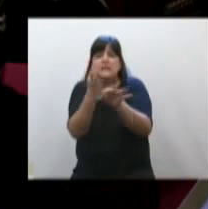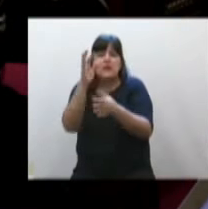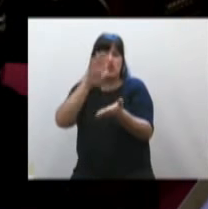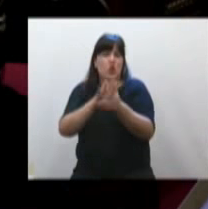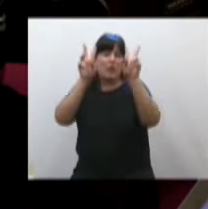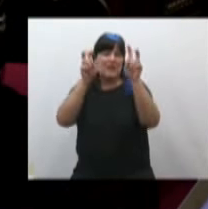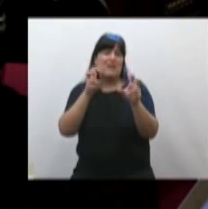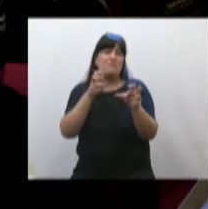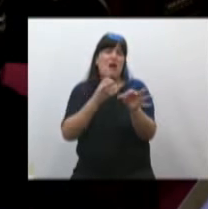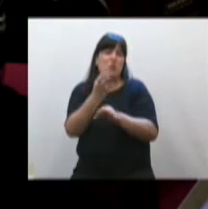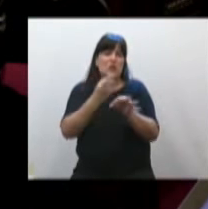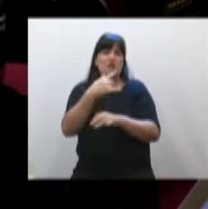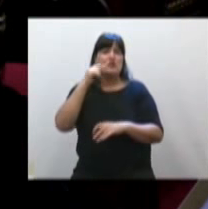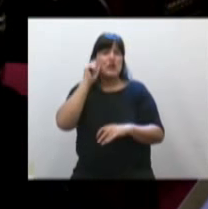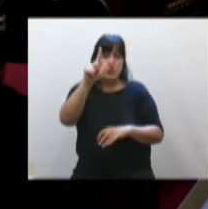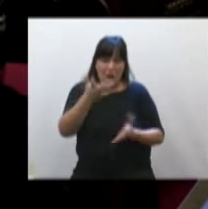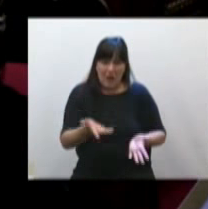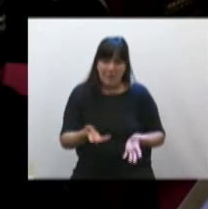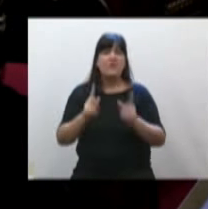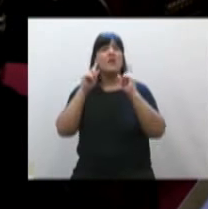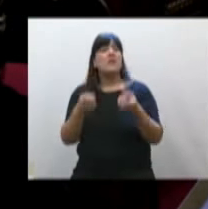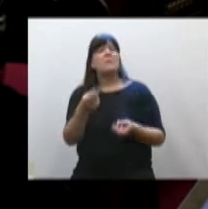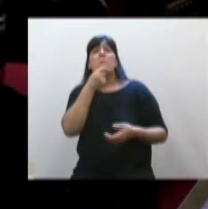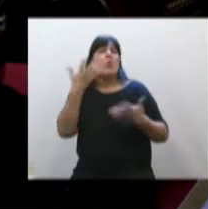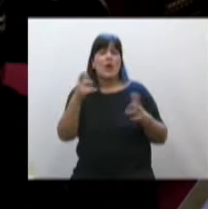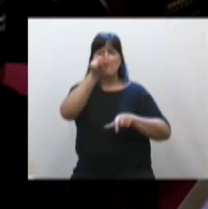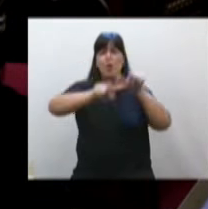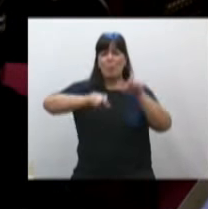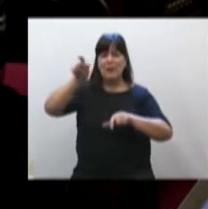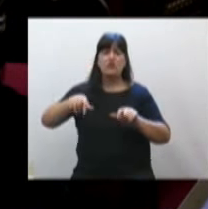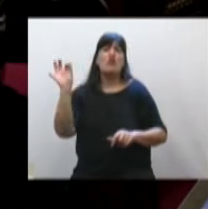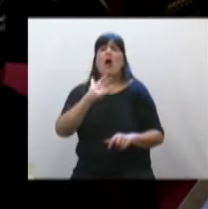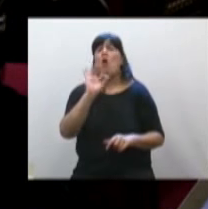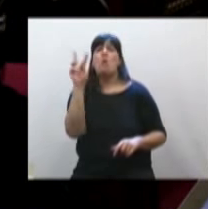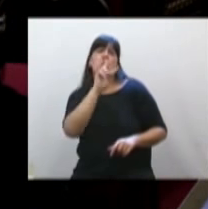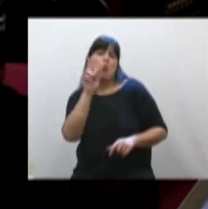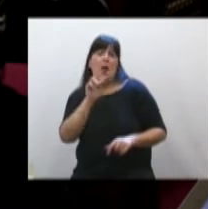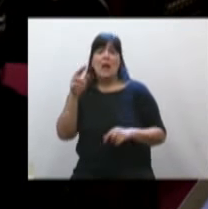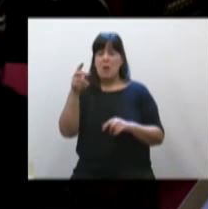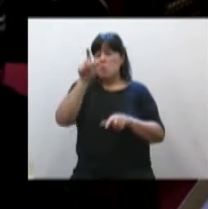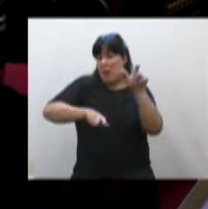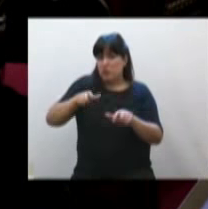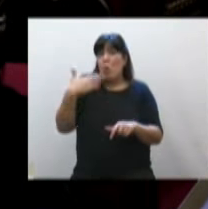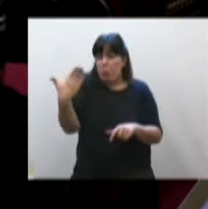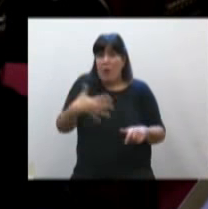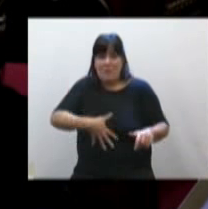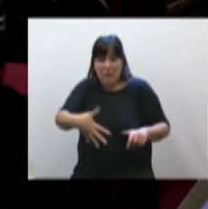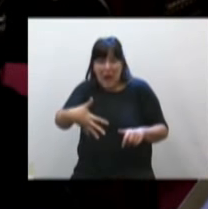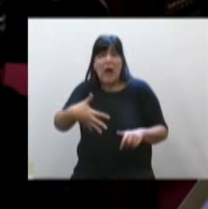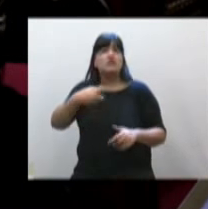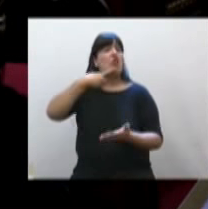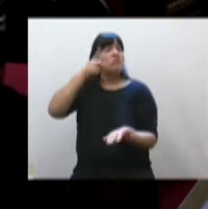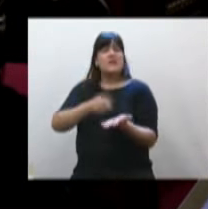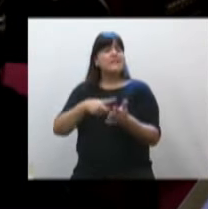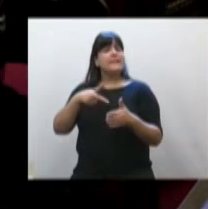que se pudieran acreditar en el Senado de la Nación para poder estar presente en este día histórico. Pero bueno, firmar y